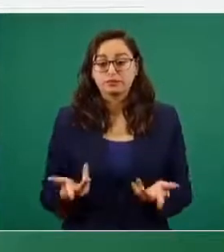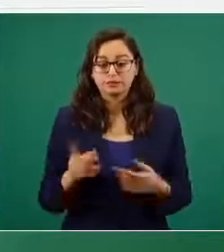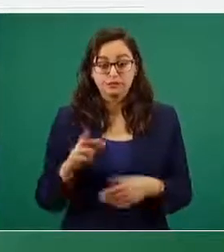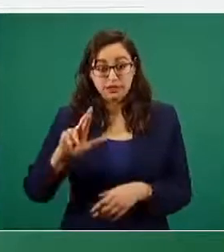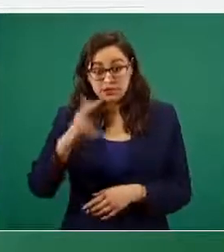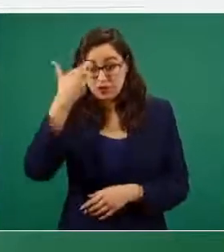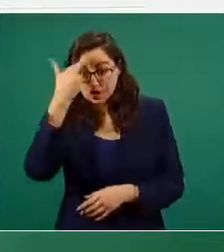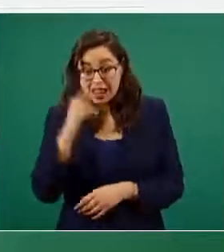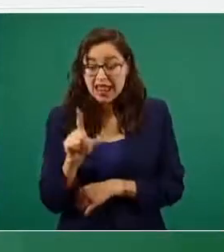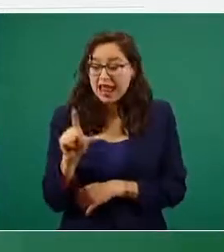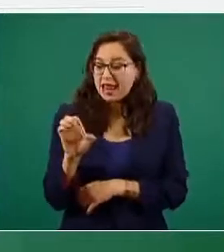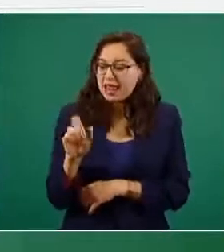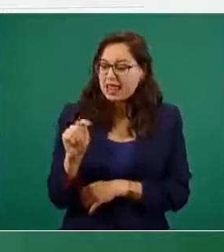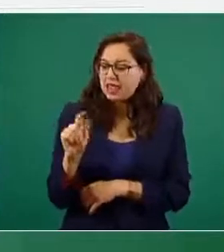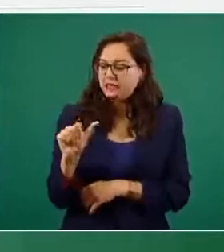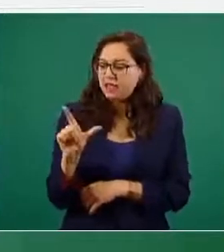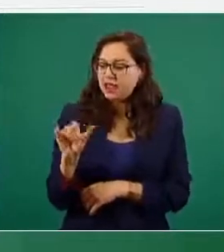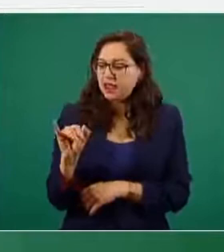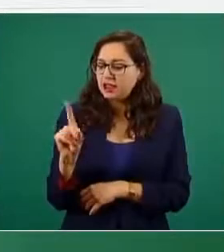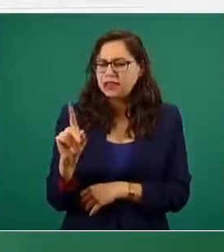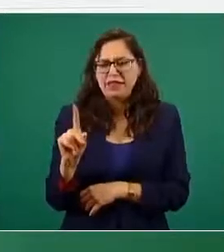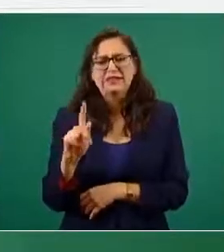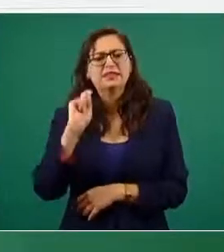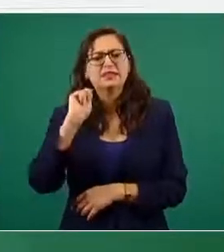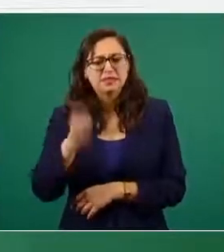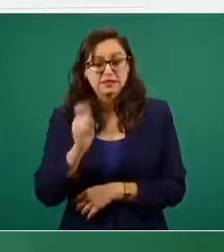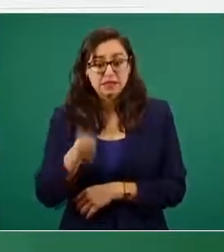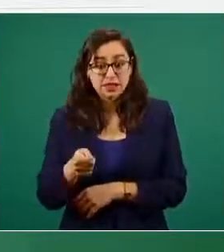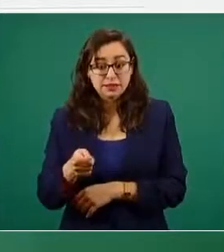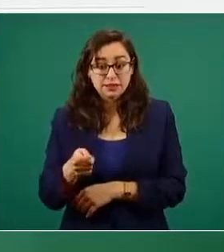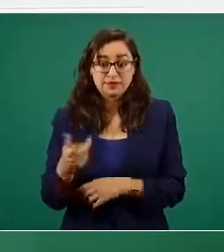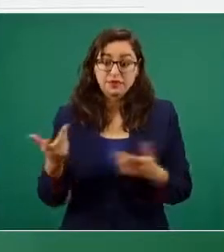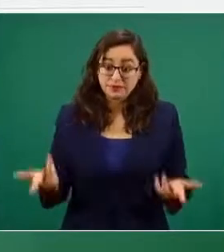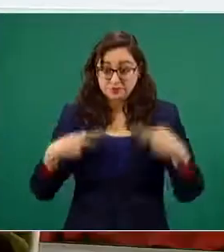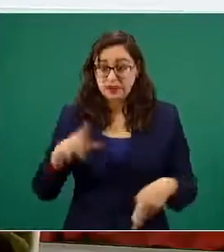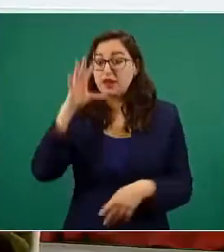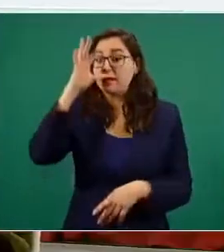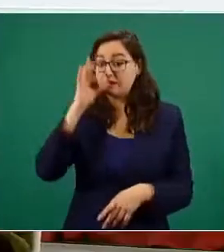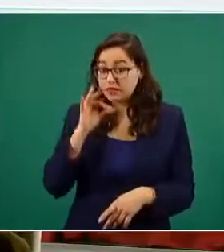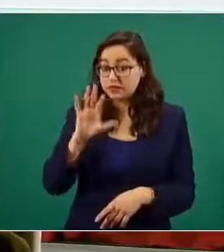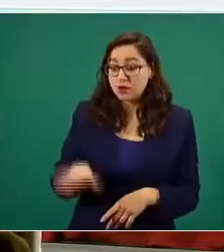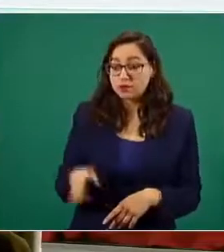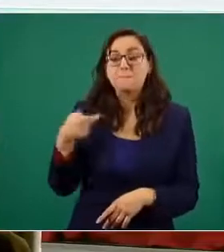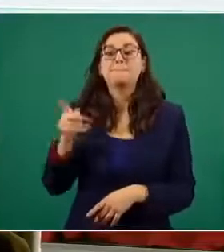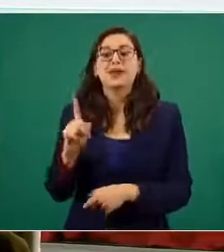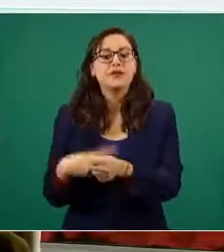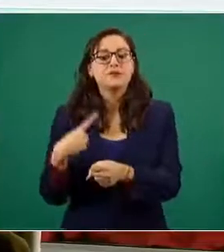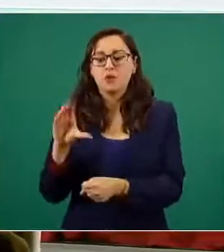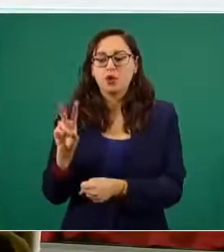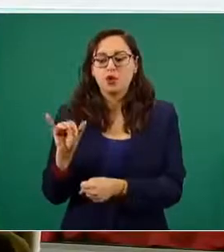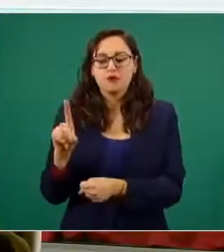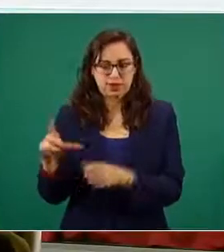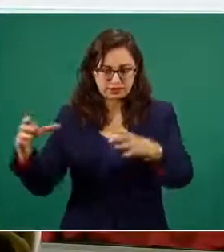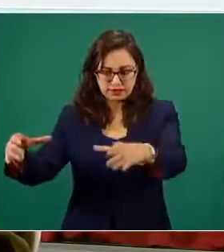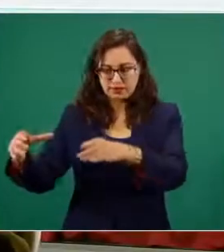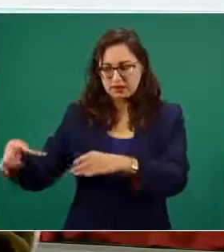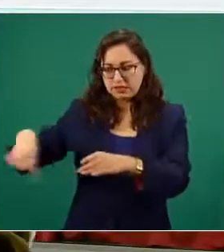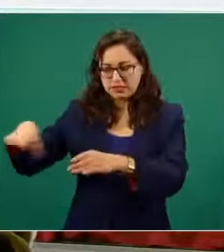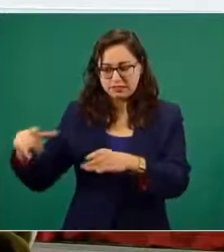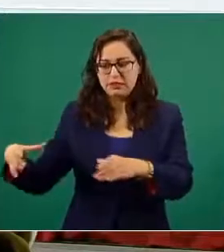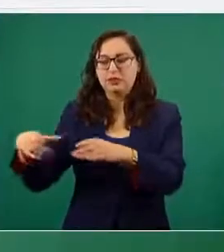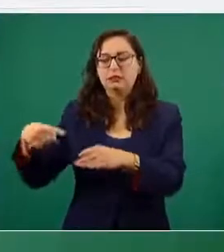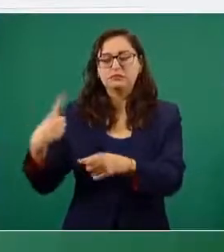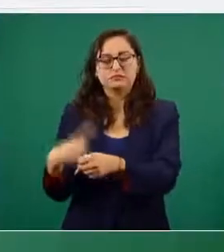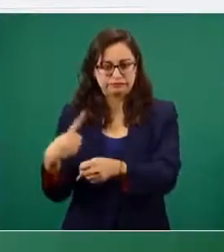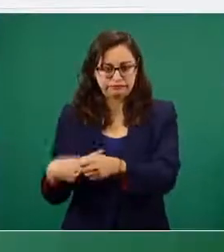que la letalidad de caso es la proporción o el porcentaje de personas que lamentablemente pierden la vida cuando tienen COVID, en su mayoría por las consecuencias negativas